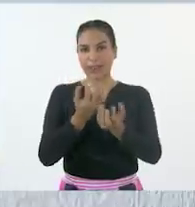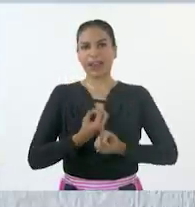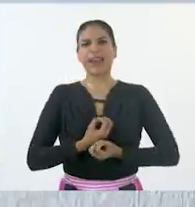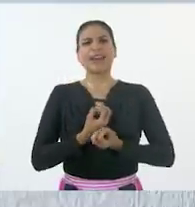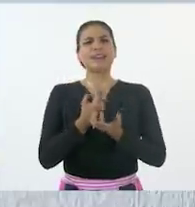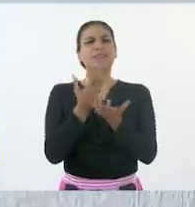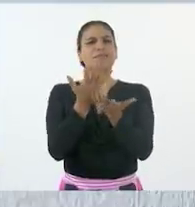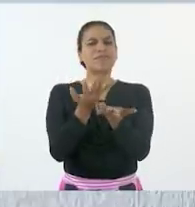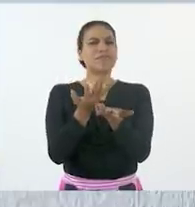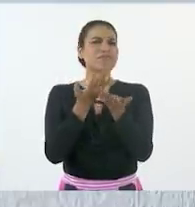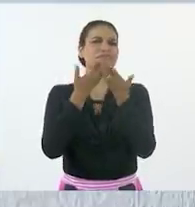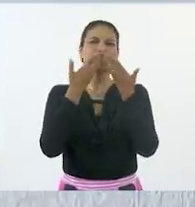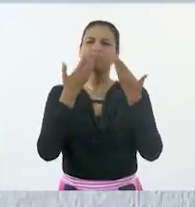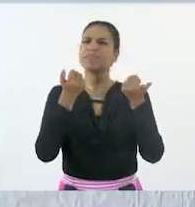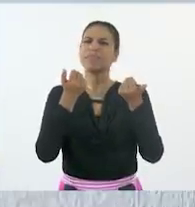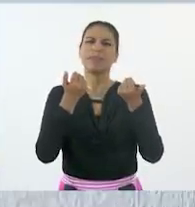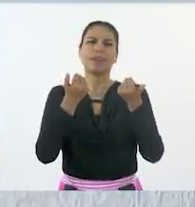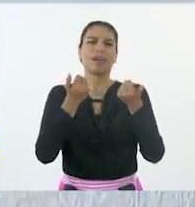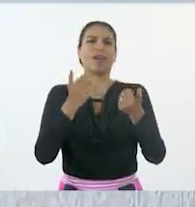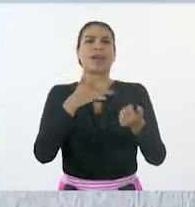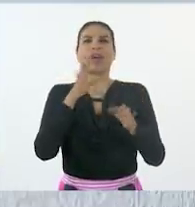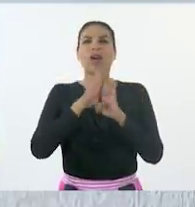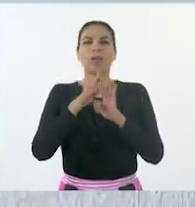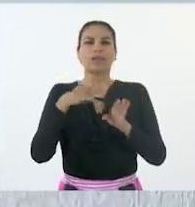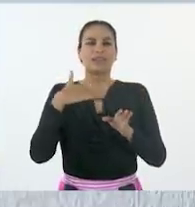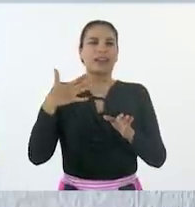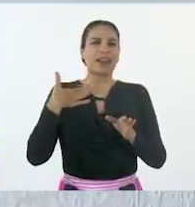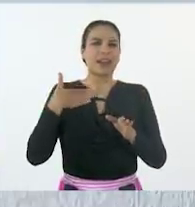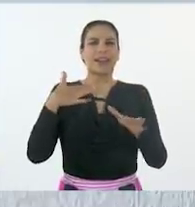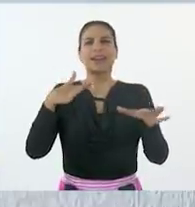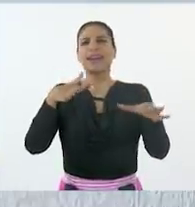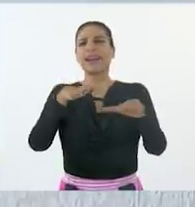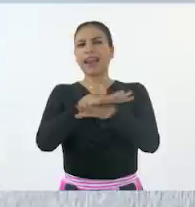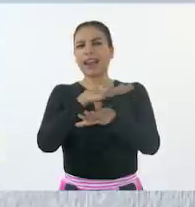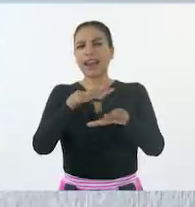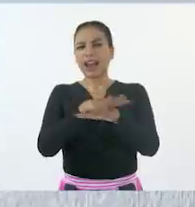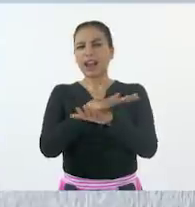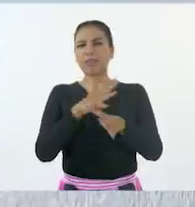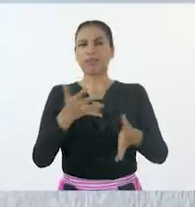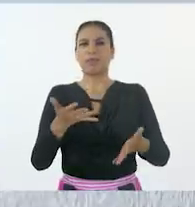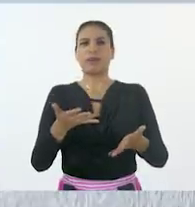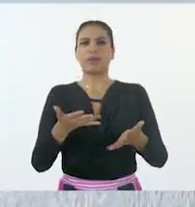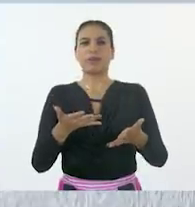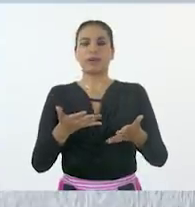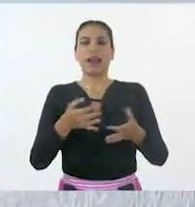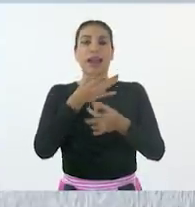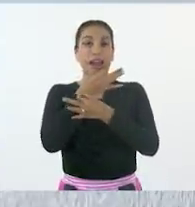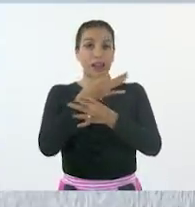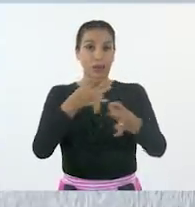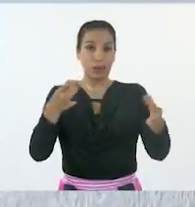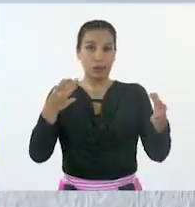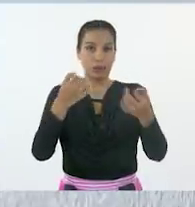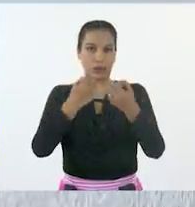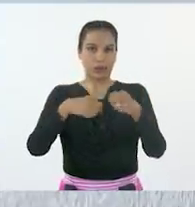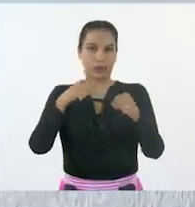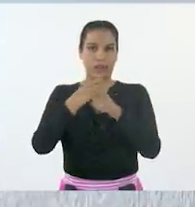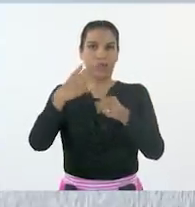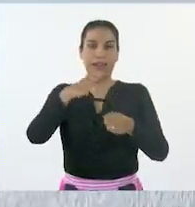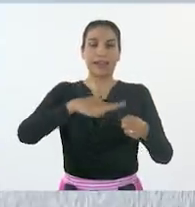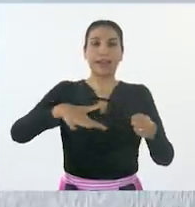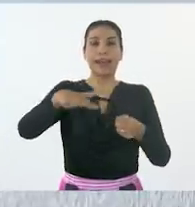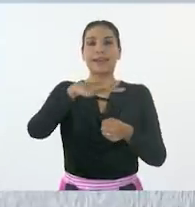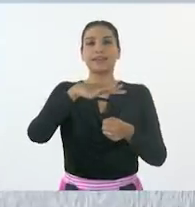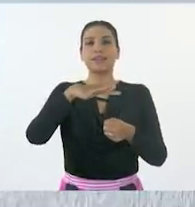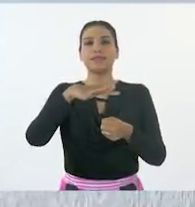expresar, no sé, cualquier llamada, cualquier cambio, cualquier anuncio para la sociedad.